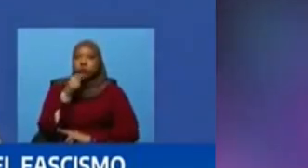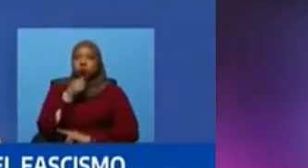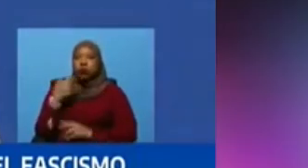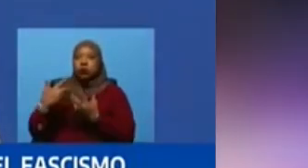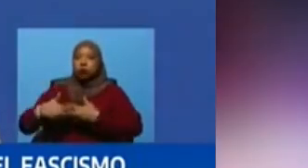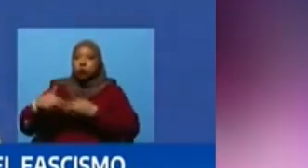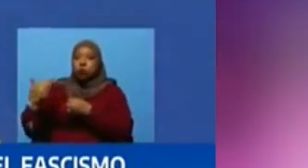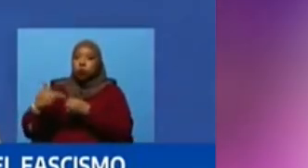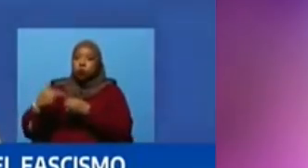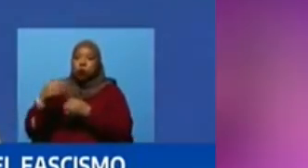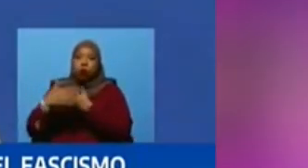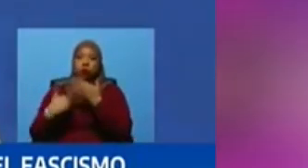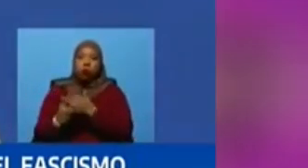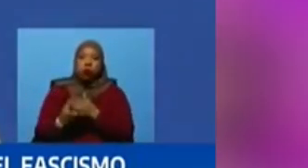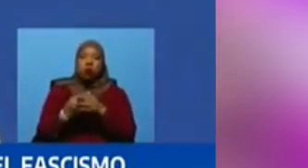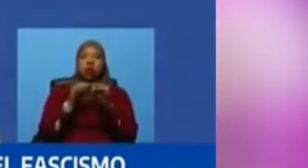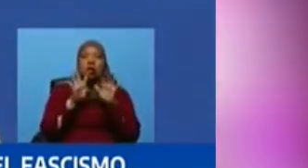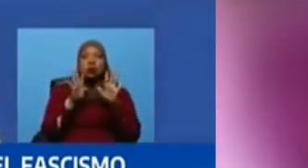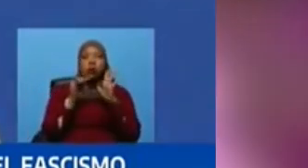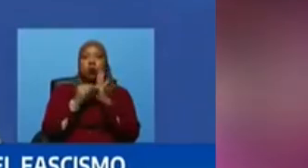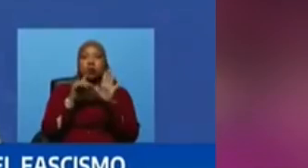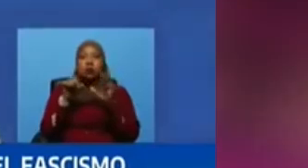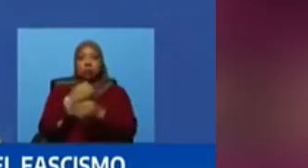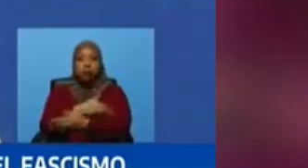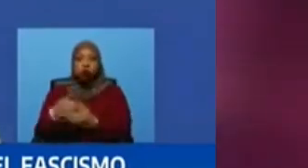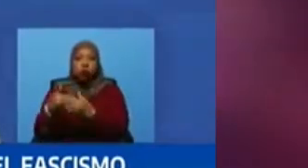Pasamos en un año de 56 mil millones de dólares